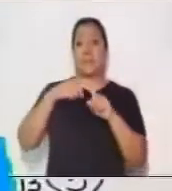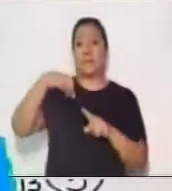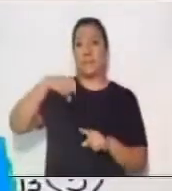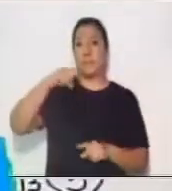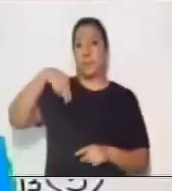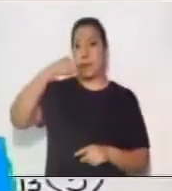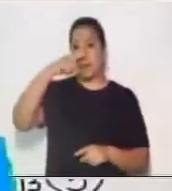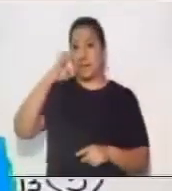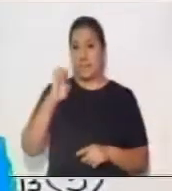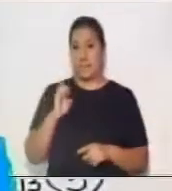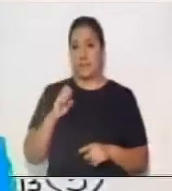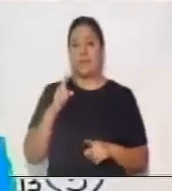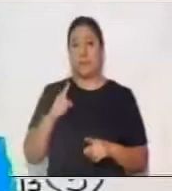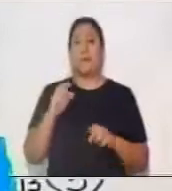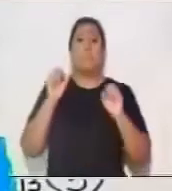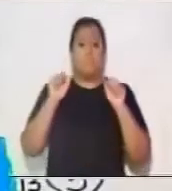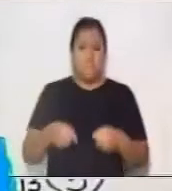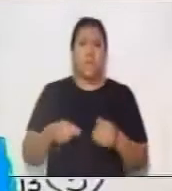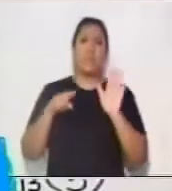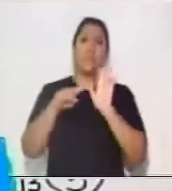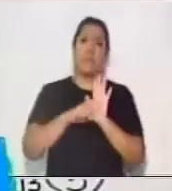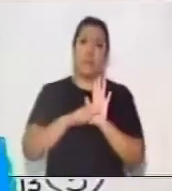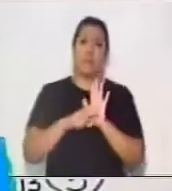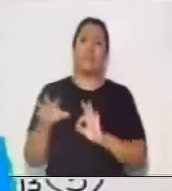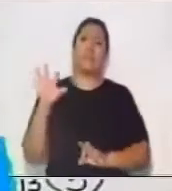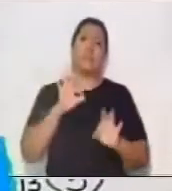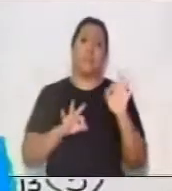Ahorita te doy una buena limpiada.